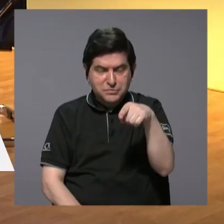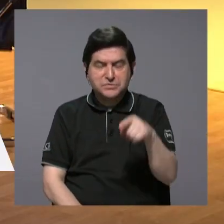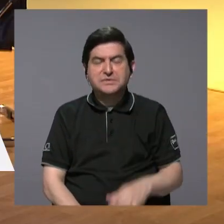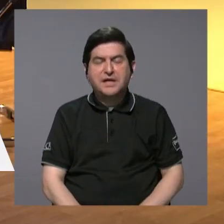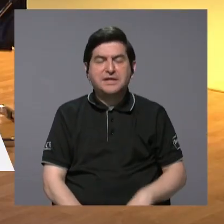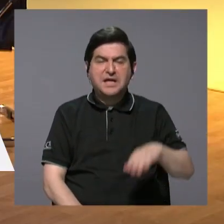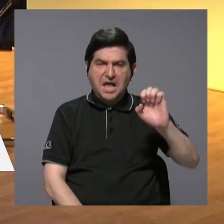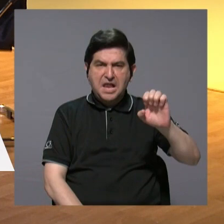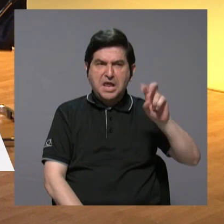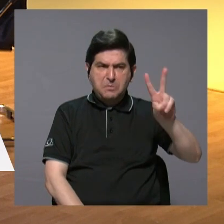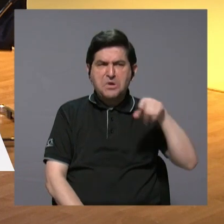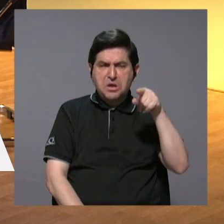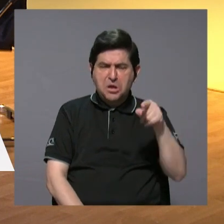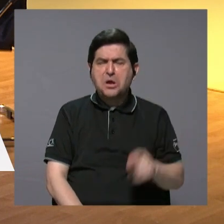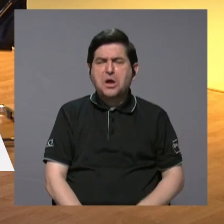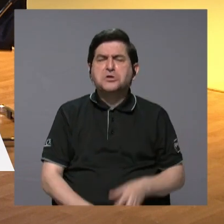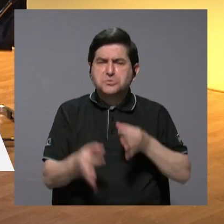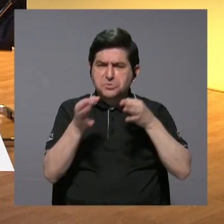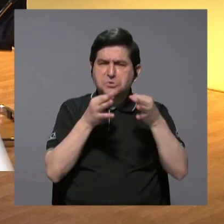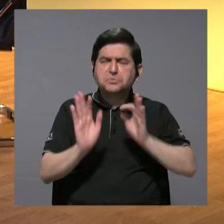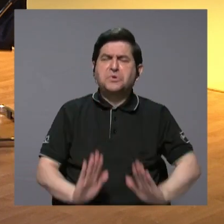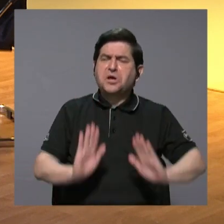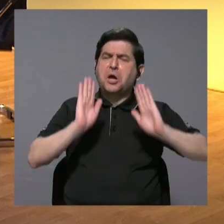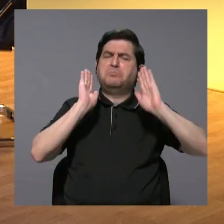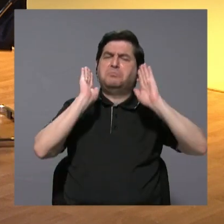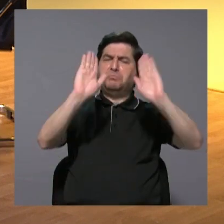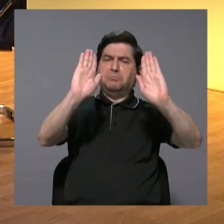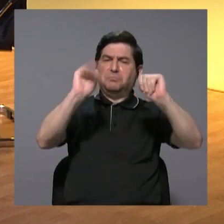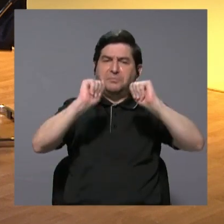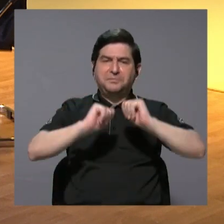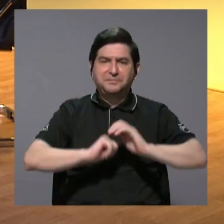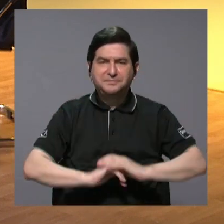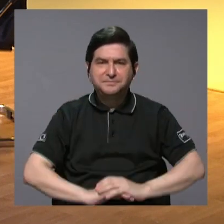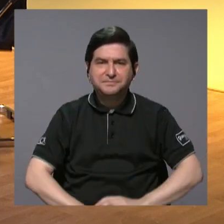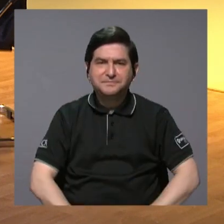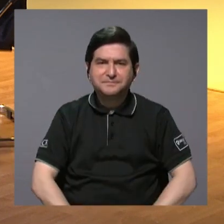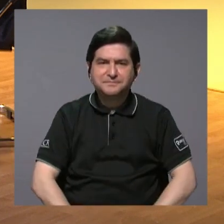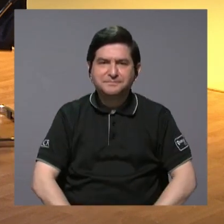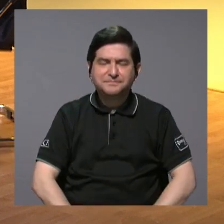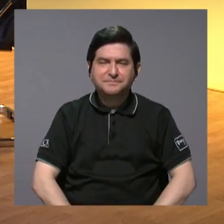don Ilián lo hace espléndidamente,